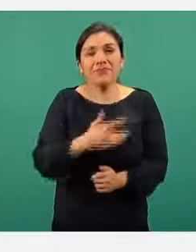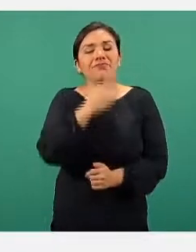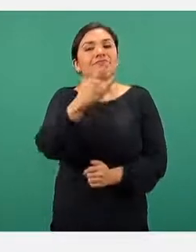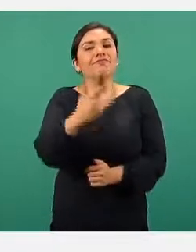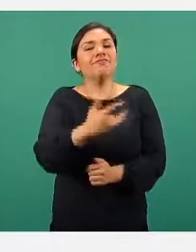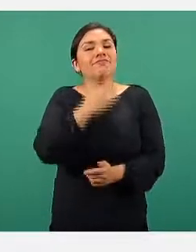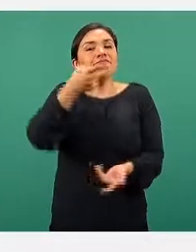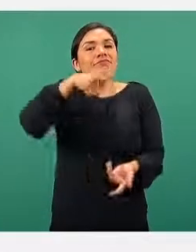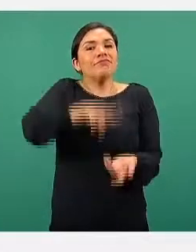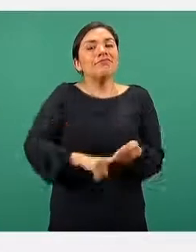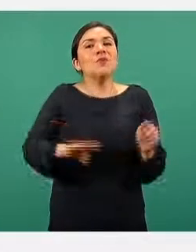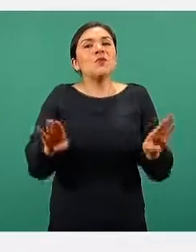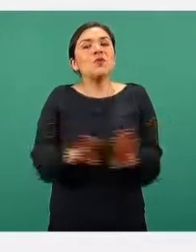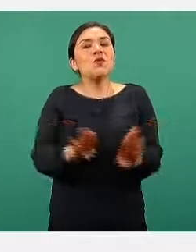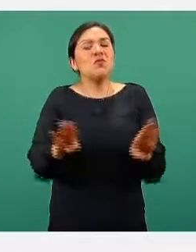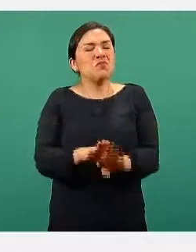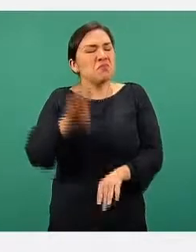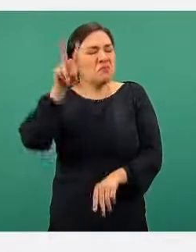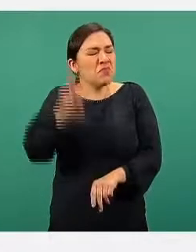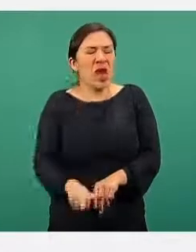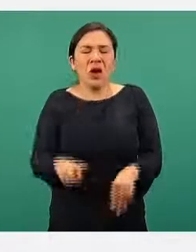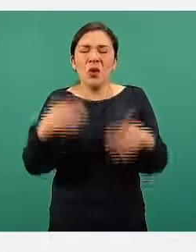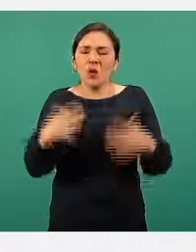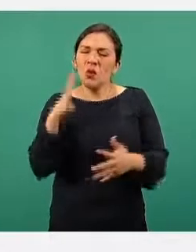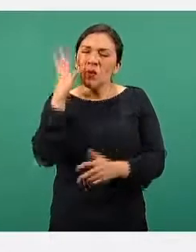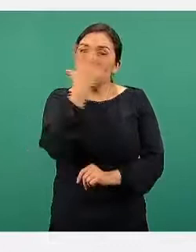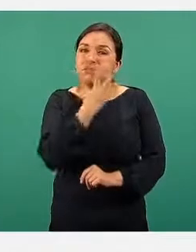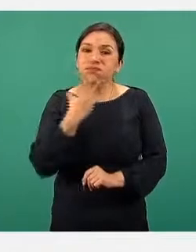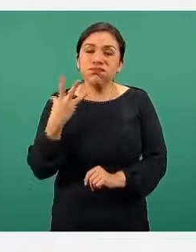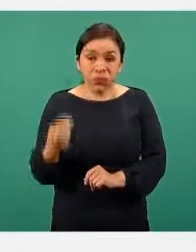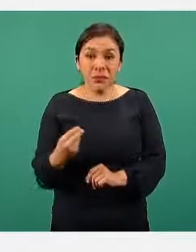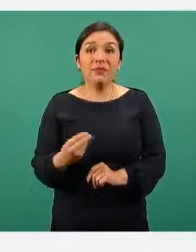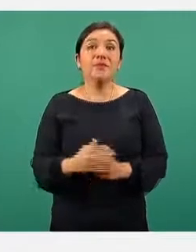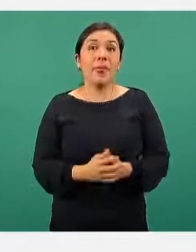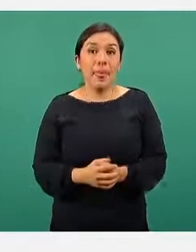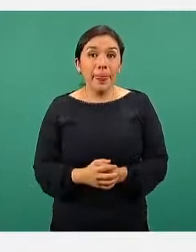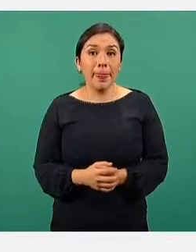espíritu es increíblemente hermoso.